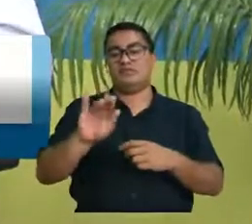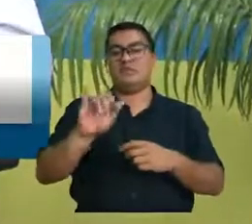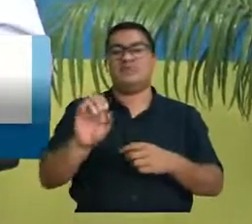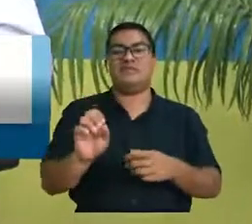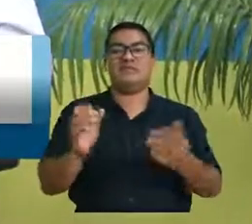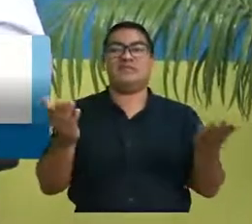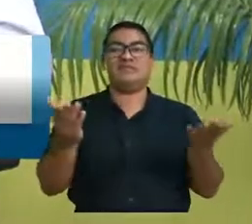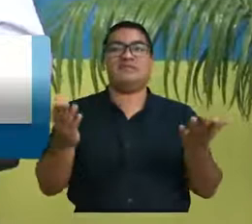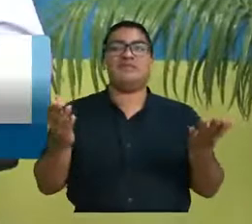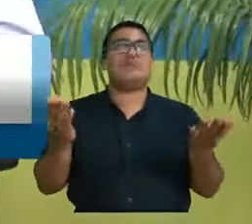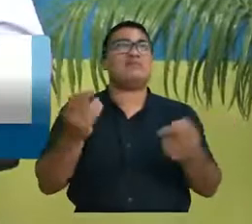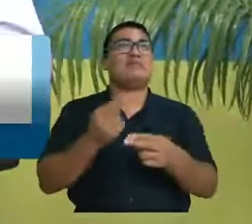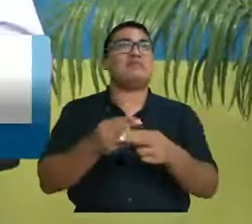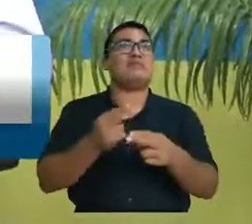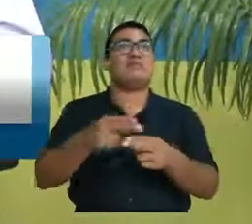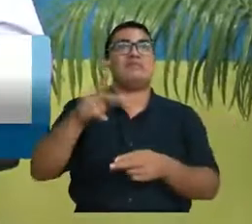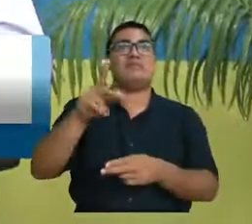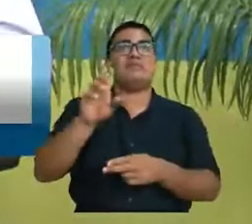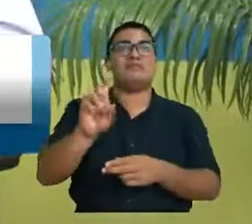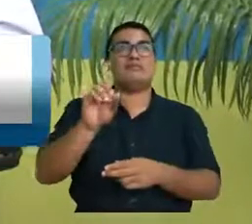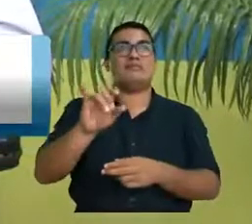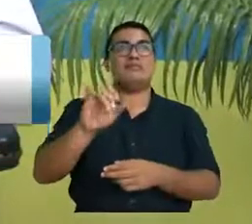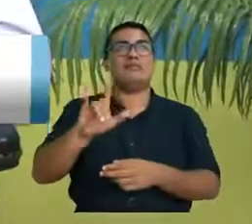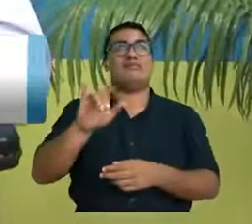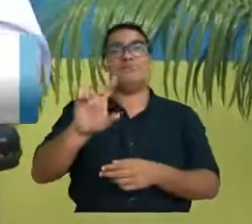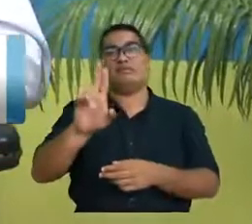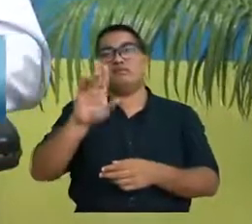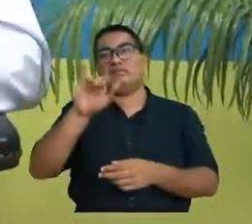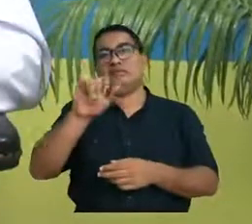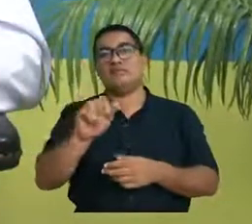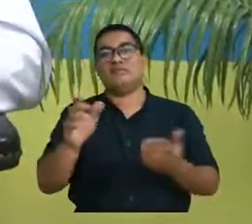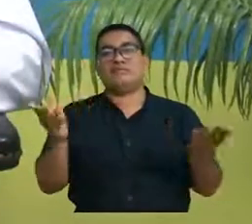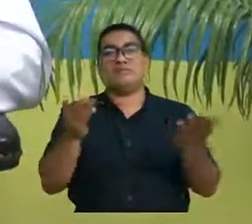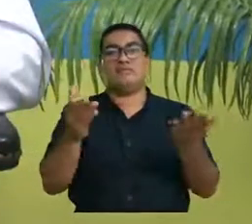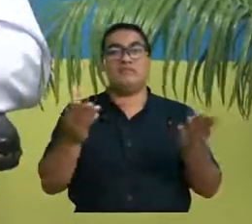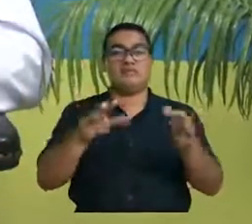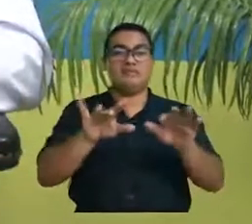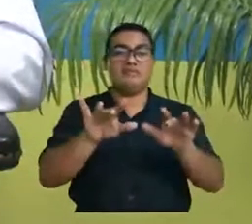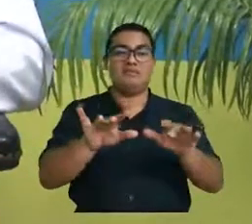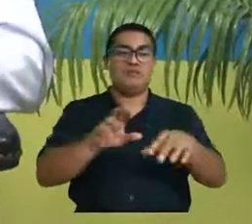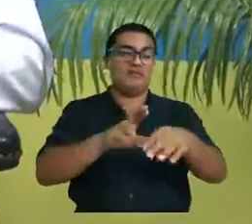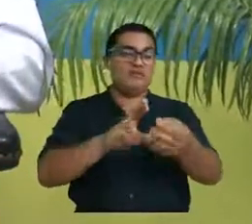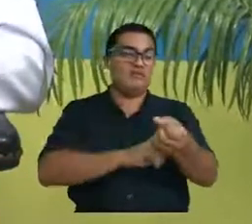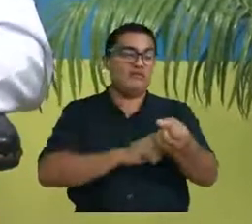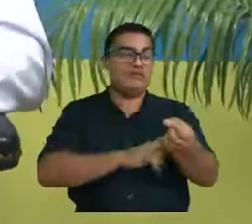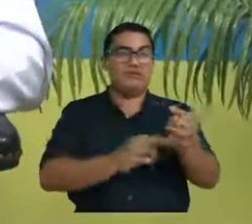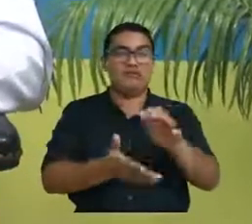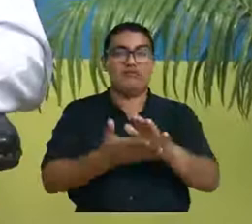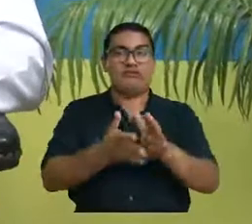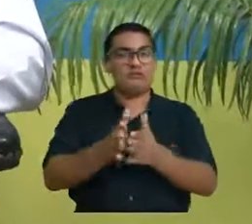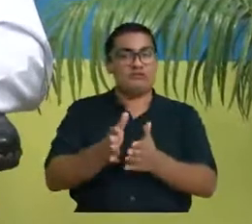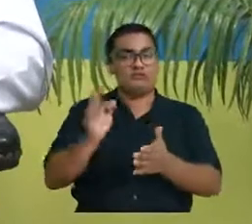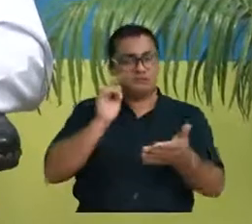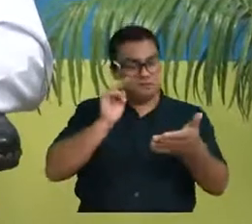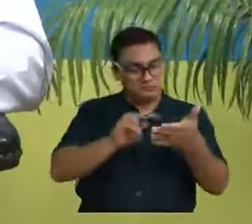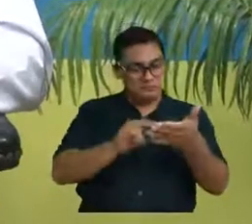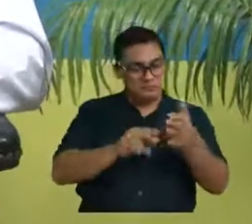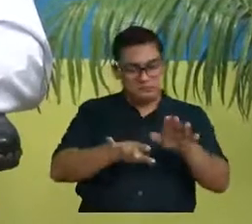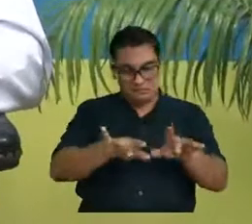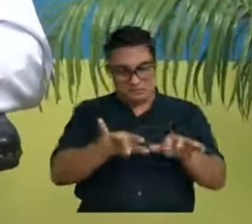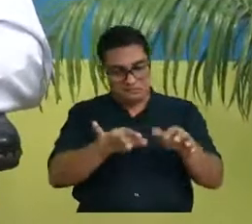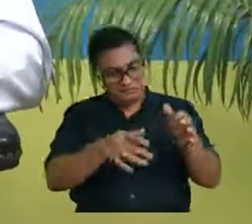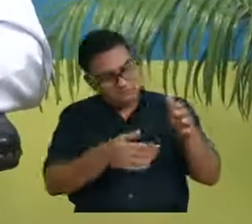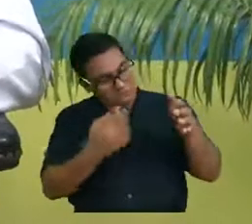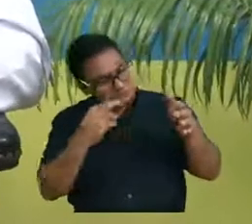hacer pediluvio en dependencia de qué grado de pie diabético tiene. No es que yo voy a ver, si yo veo el pie diabético, yo